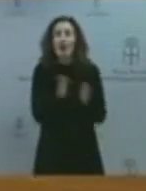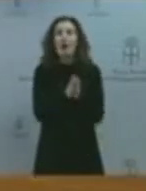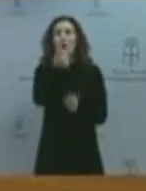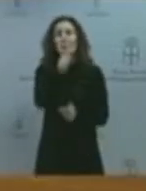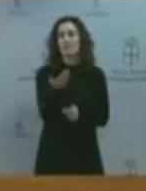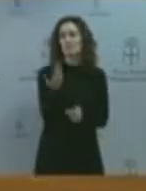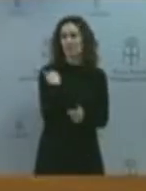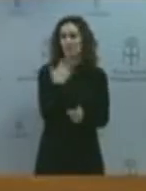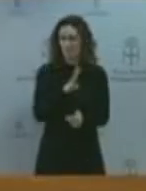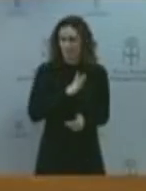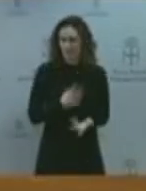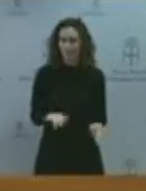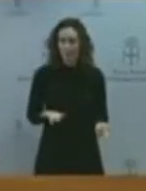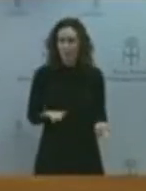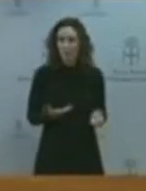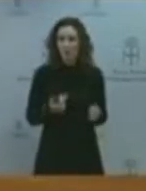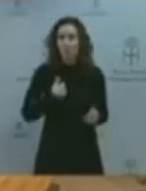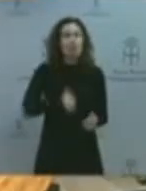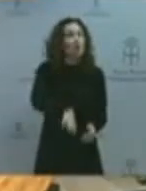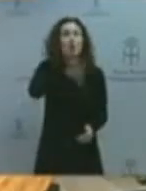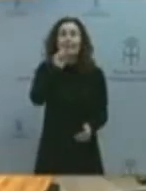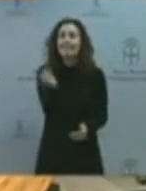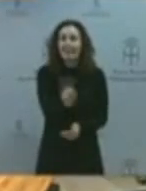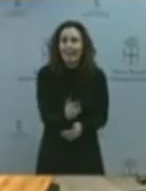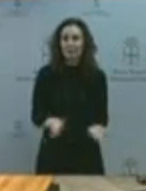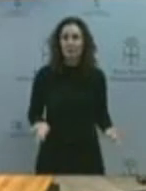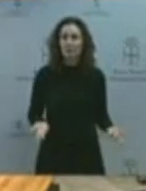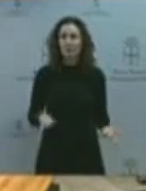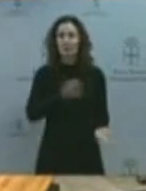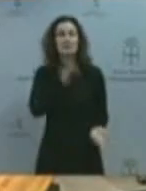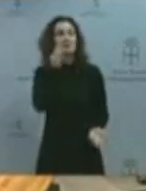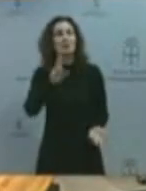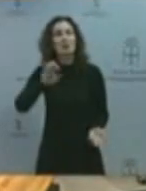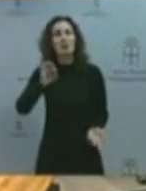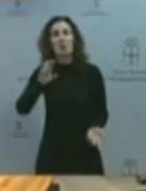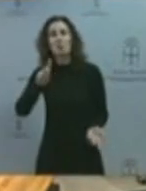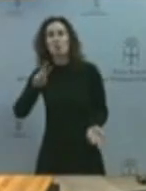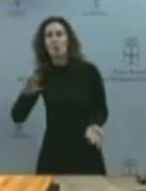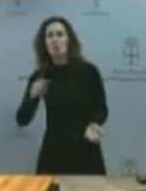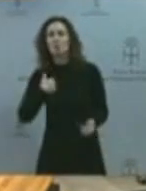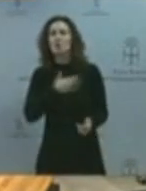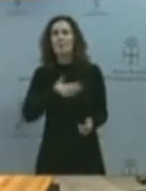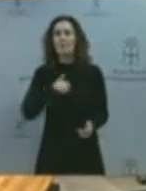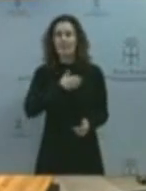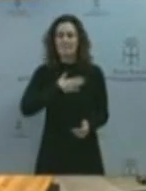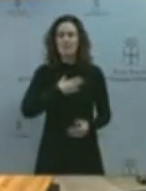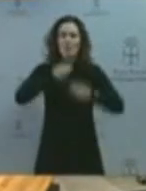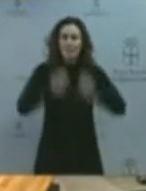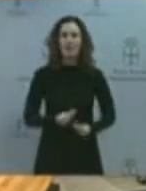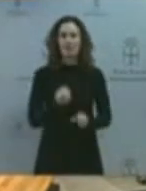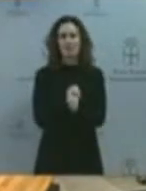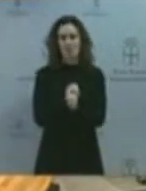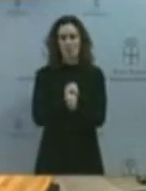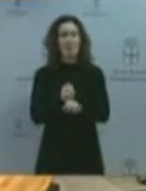entendemos. Señor Álvarez Rouco, yo estoy ejerciendo mis funciones perfectamente. Bueno, pues entonces... Perdone, estoy hablando yo. Quien